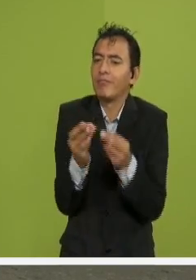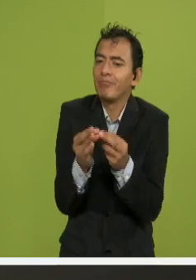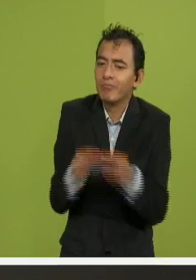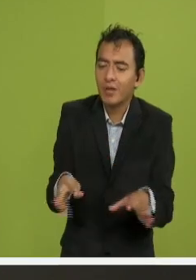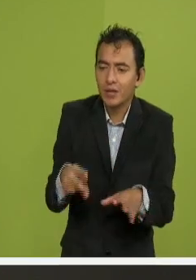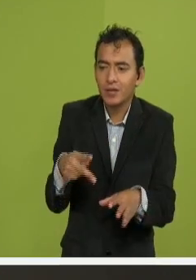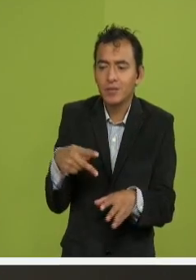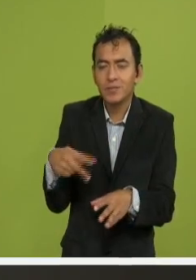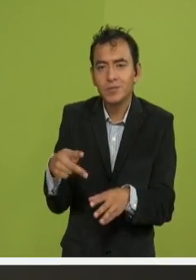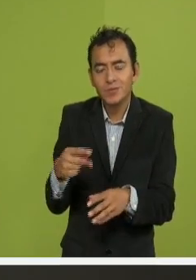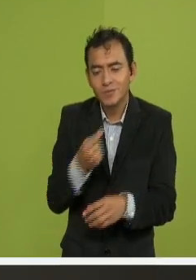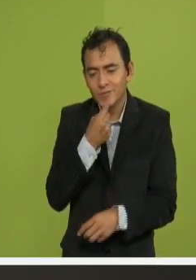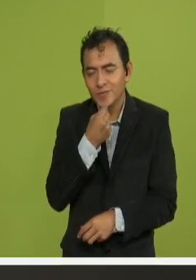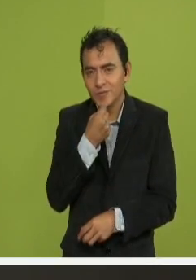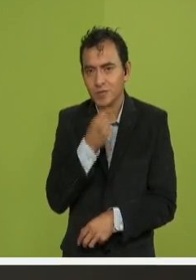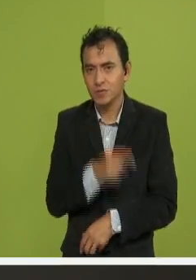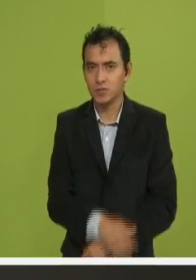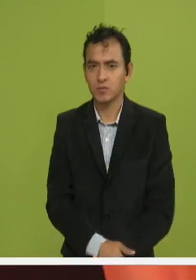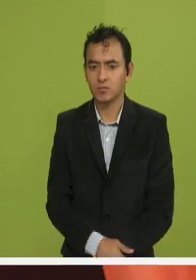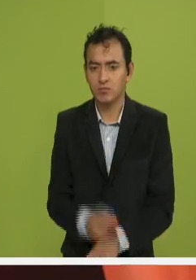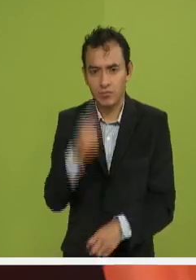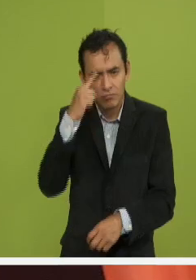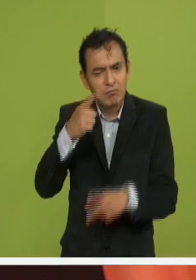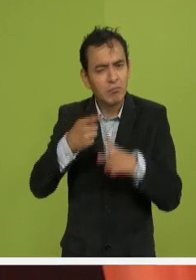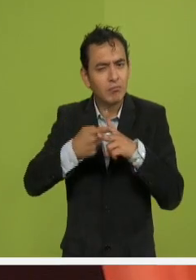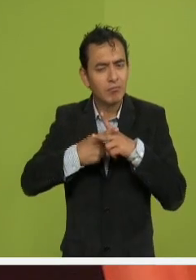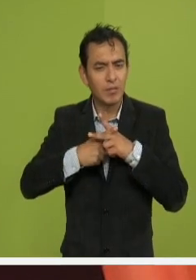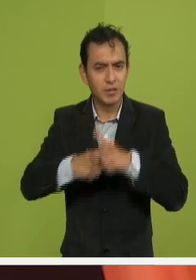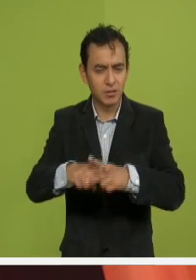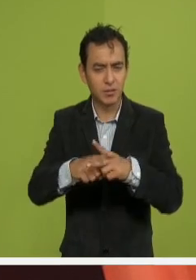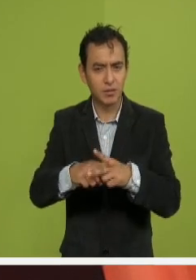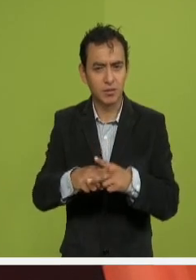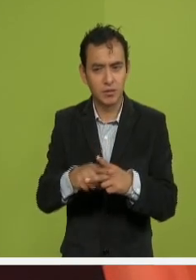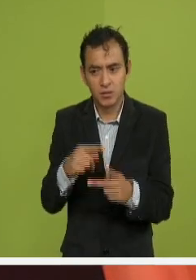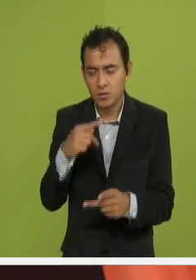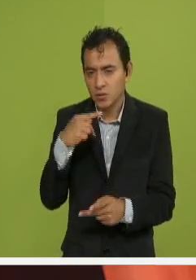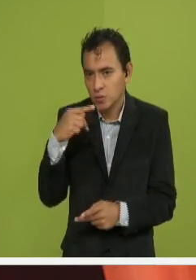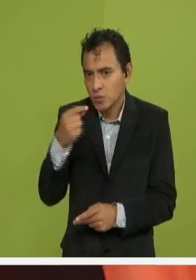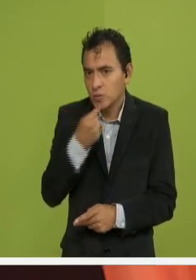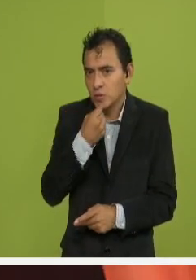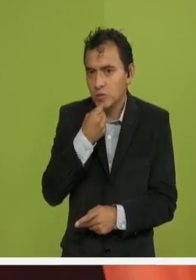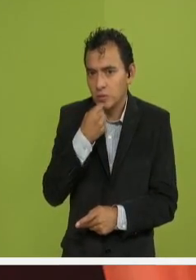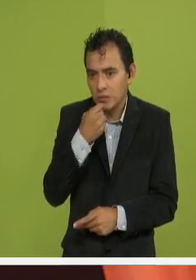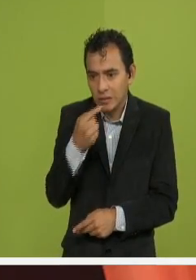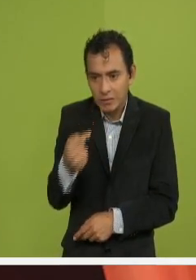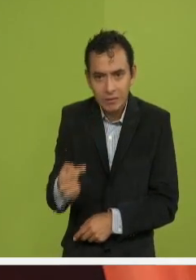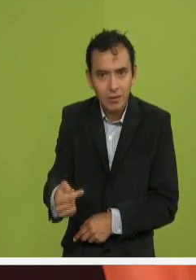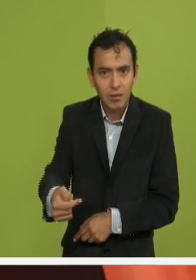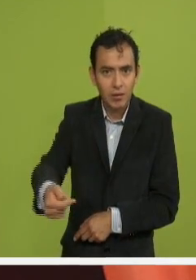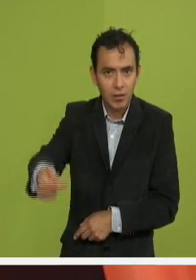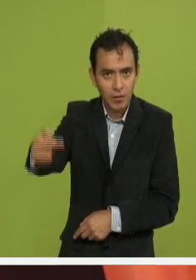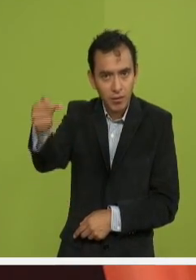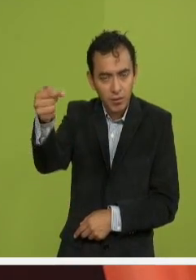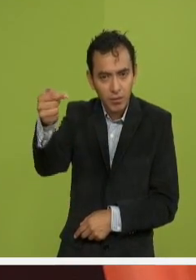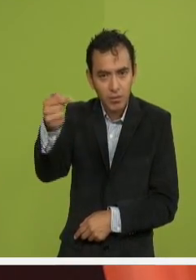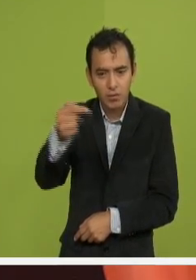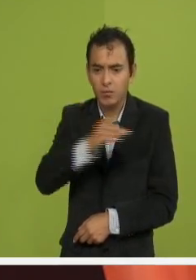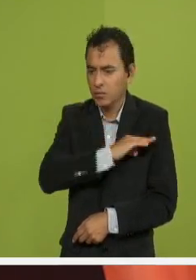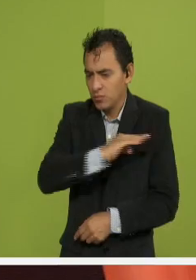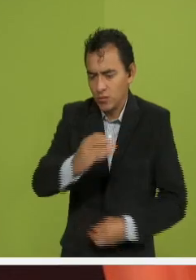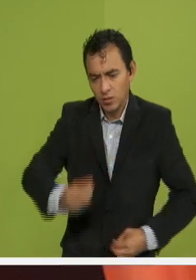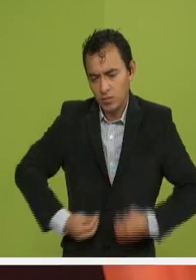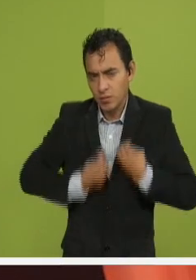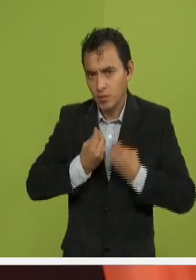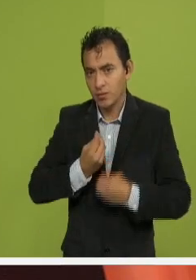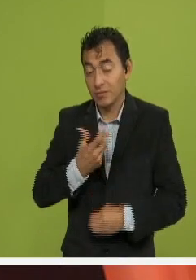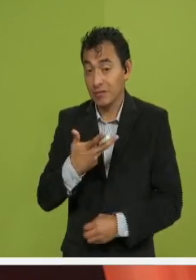su niñez? Pues para empezar, la propia etapa de la niñez que se pudiera vivir, hemos tenido